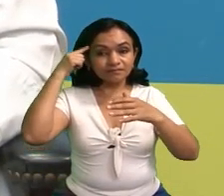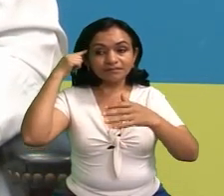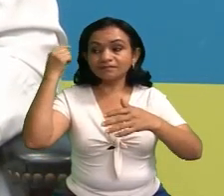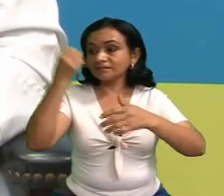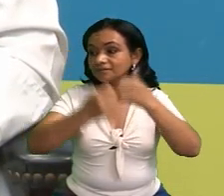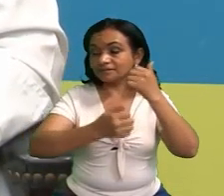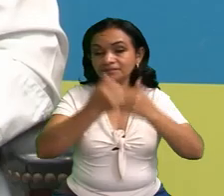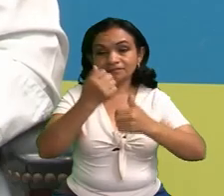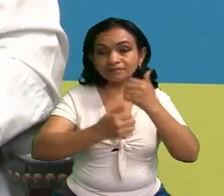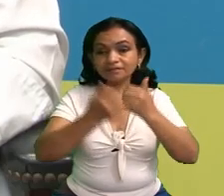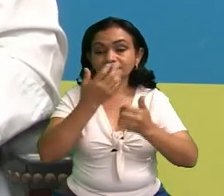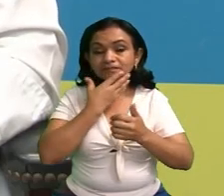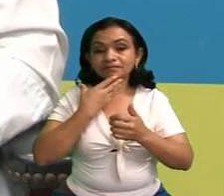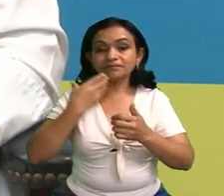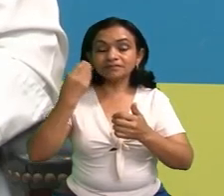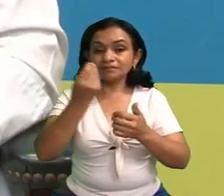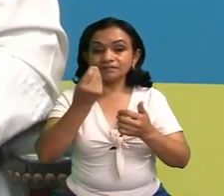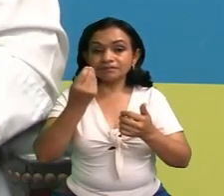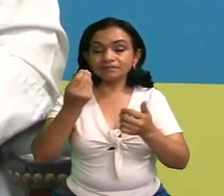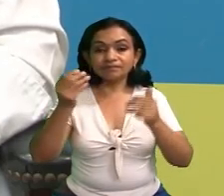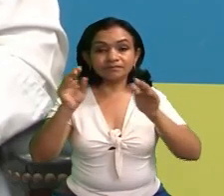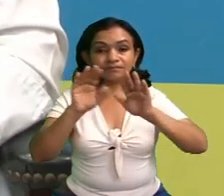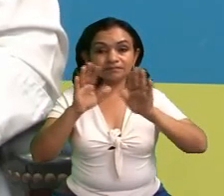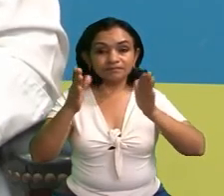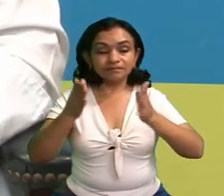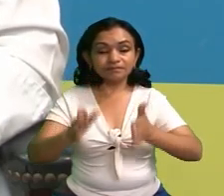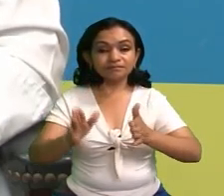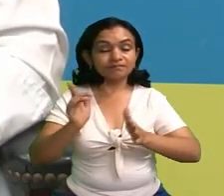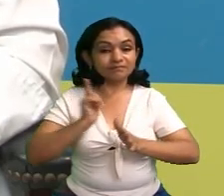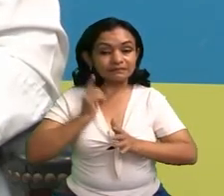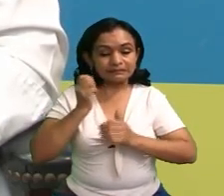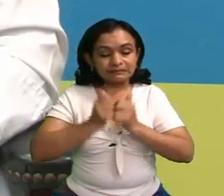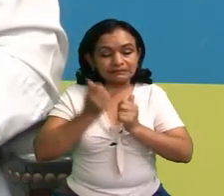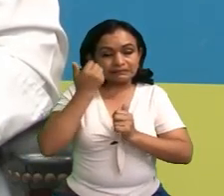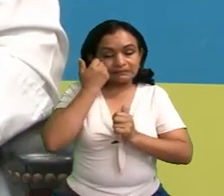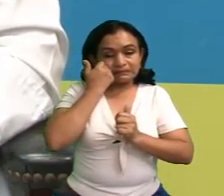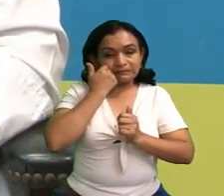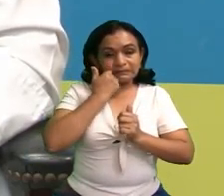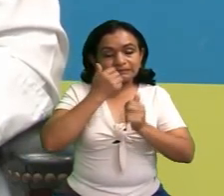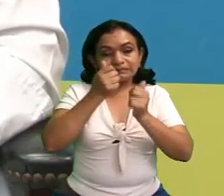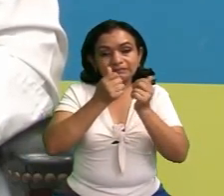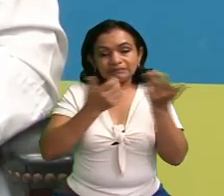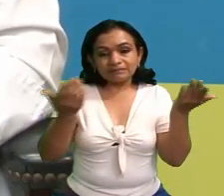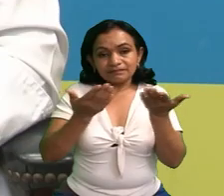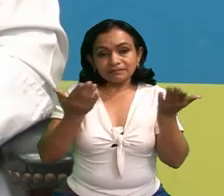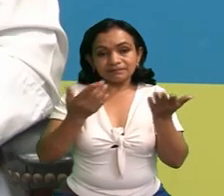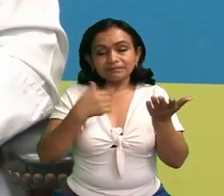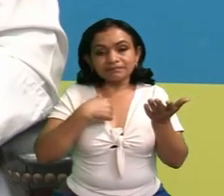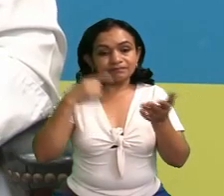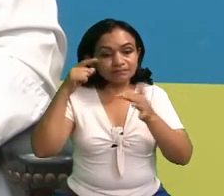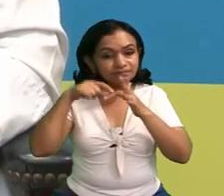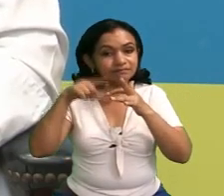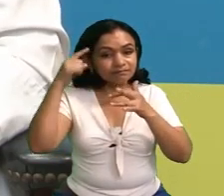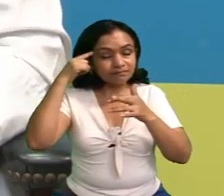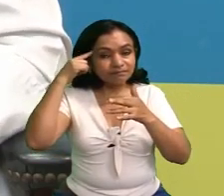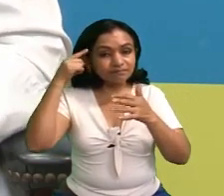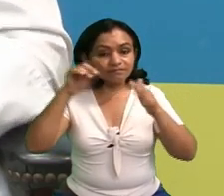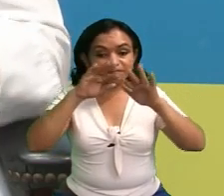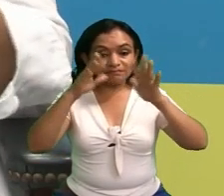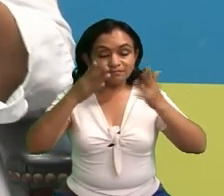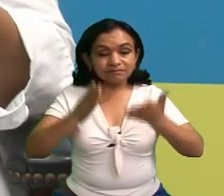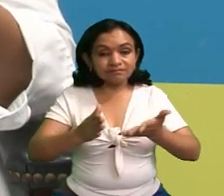afecta el adolescente, sobre todo la estría, tiende a afectar la parte emocional y la parte psicológica. Más si es